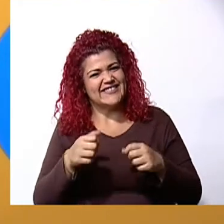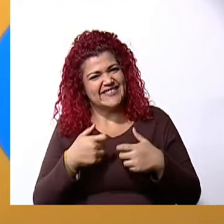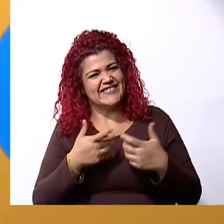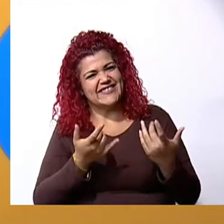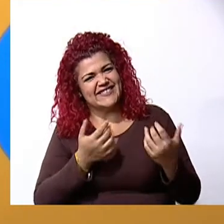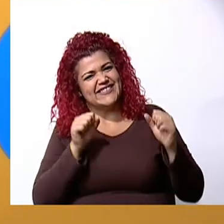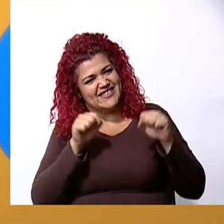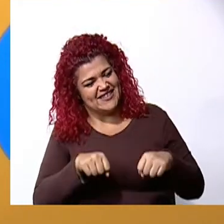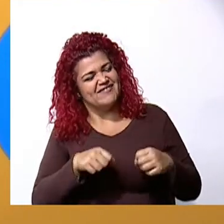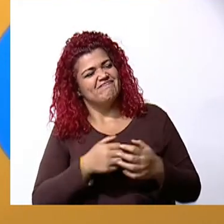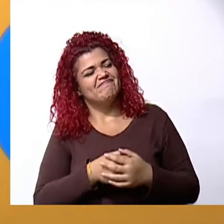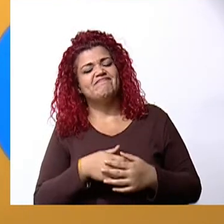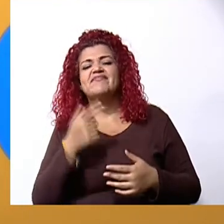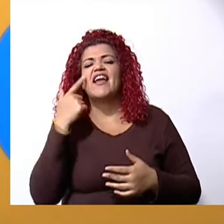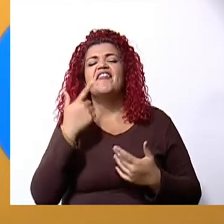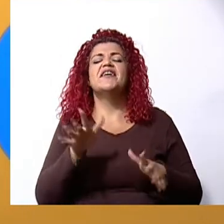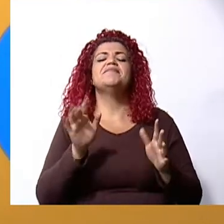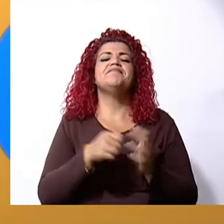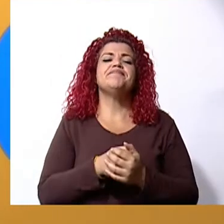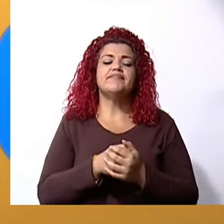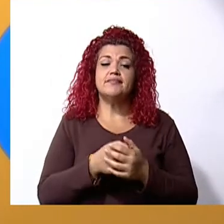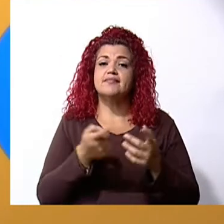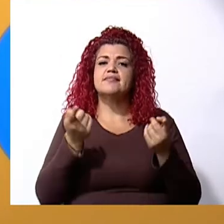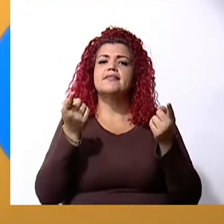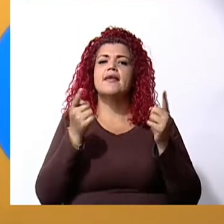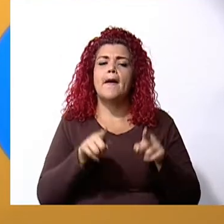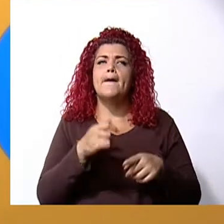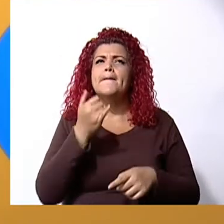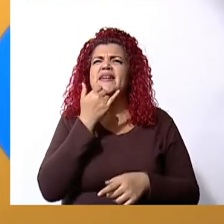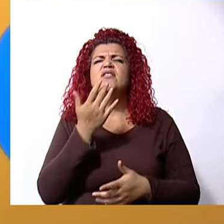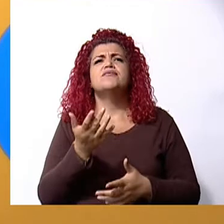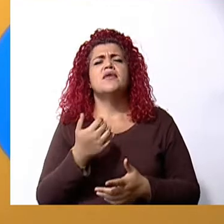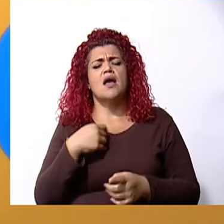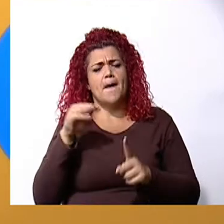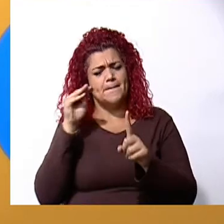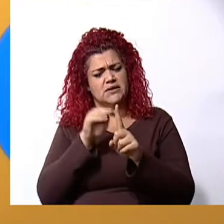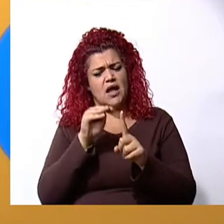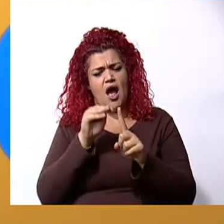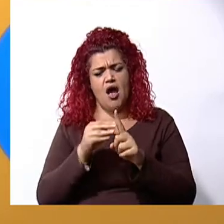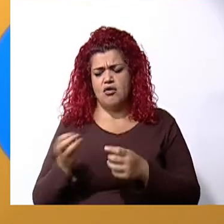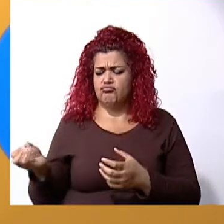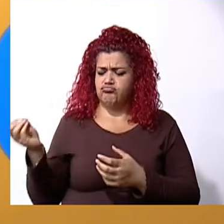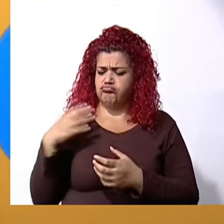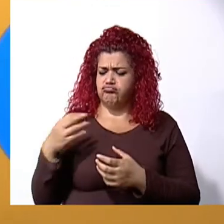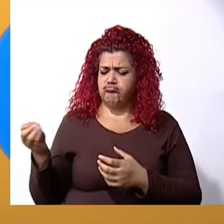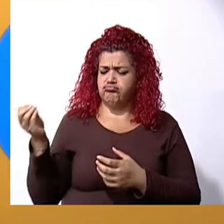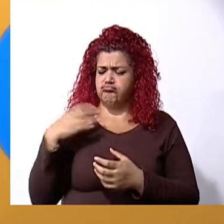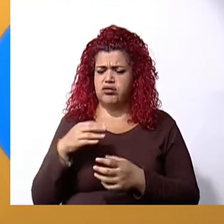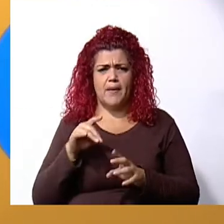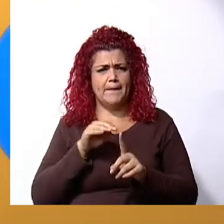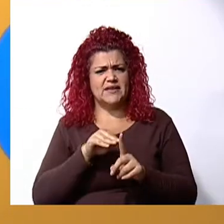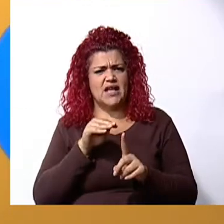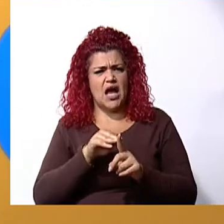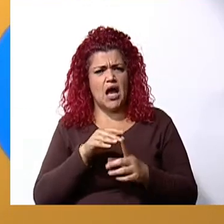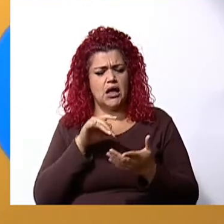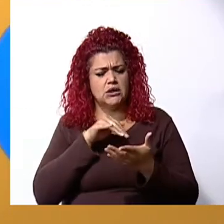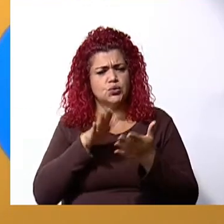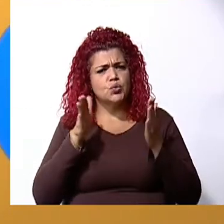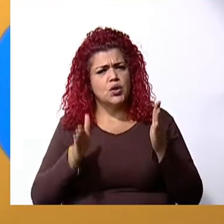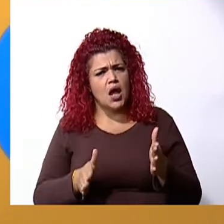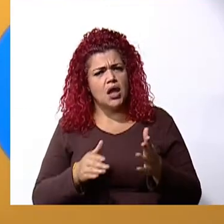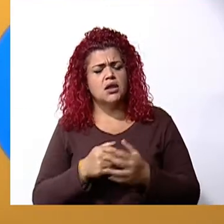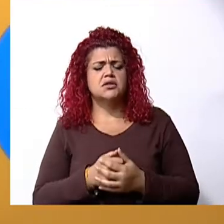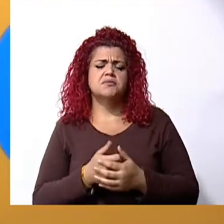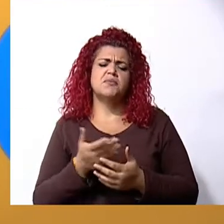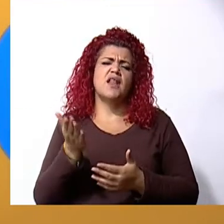Entonces, a ver, resulta que me llegaron algunos mensajitos por ahí de algunos estudiantes y